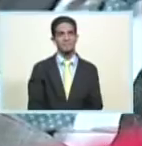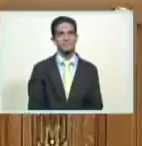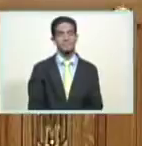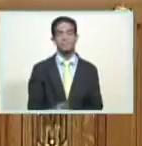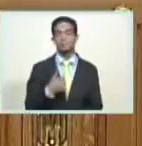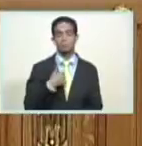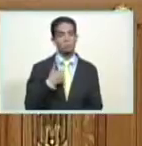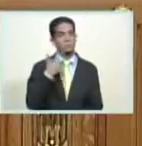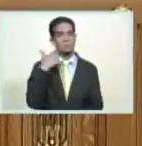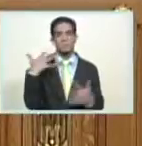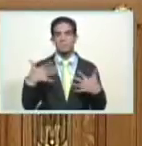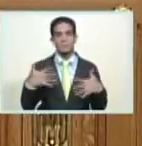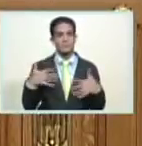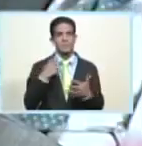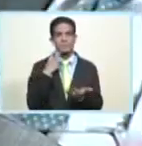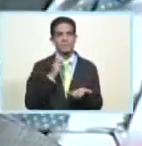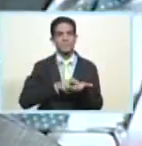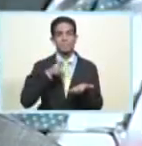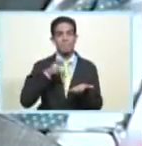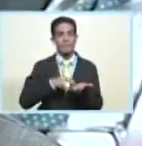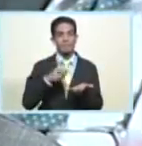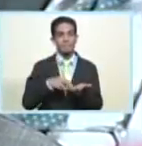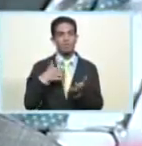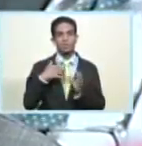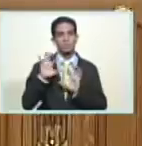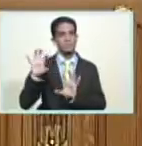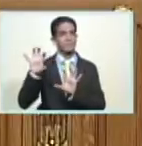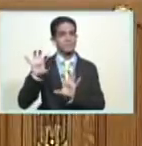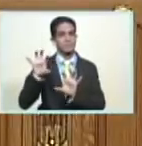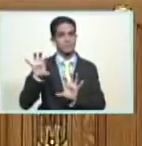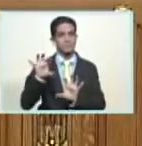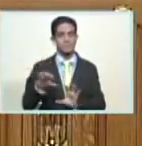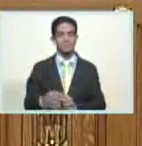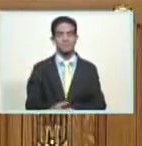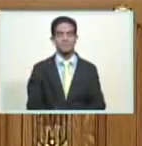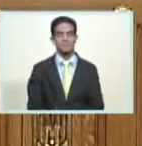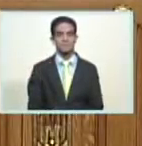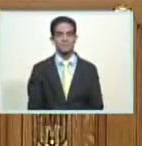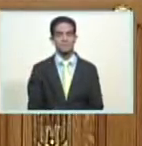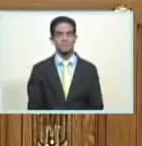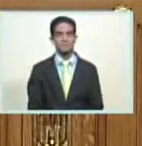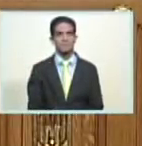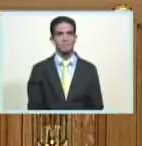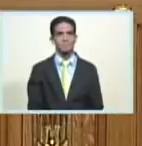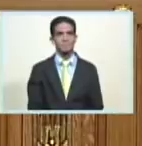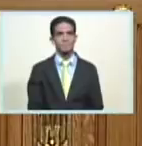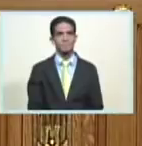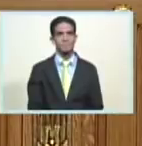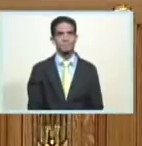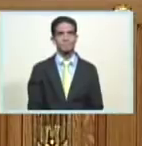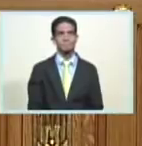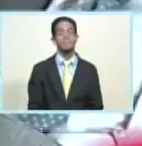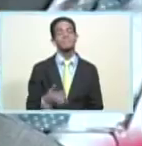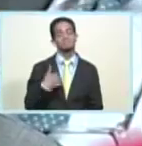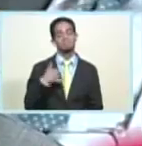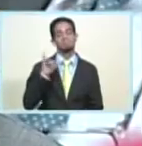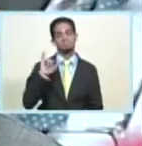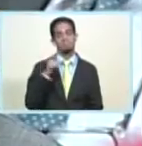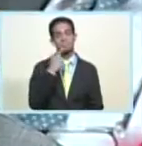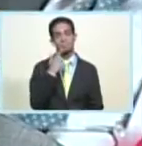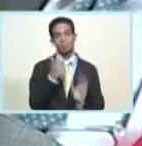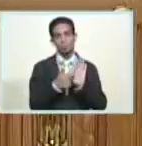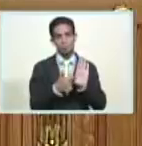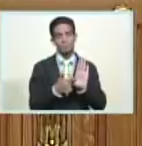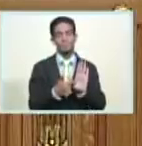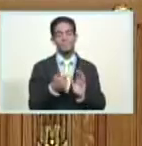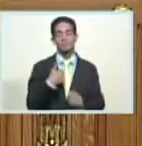Era terrible yo. Muy bromista, pero demasiado. Muy militante también. De